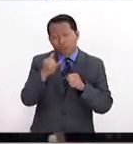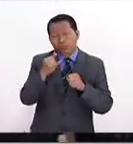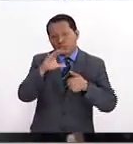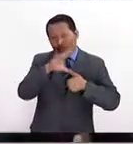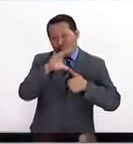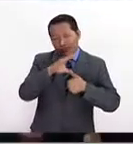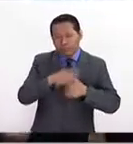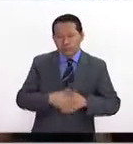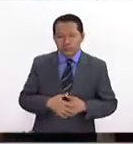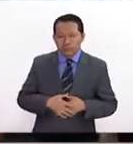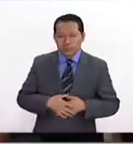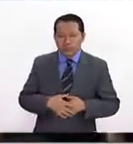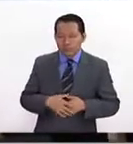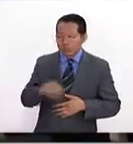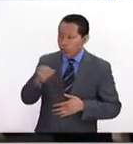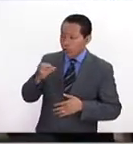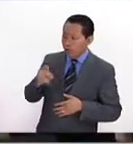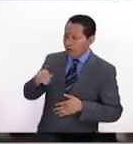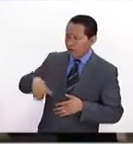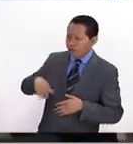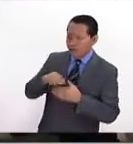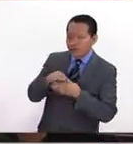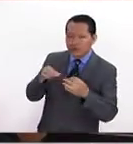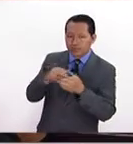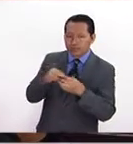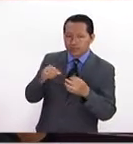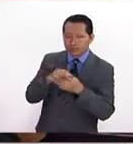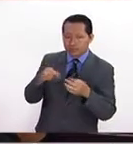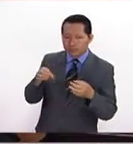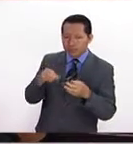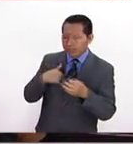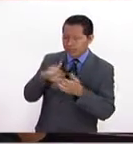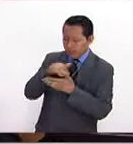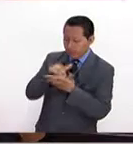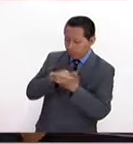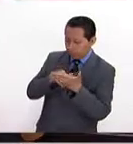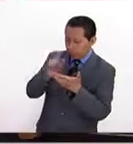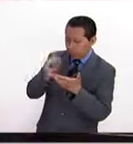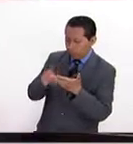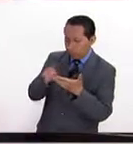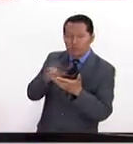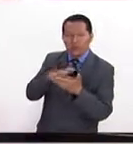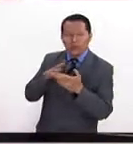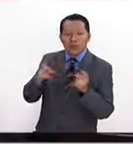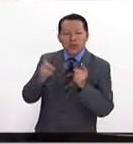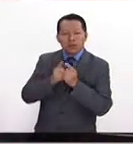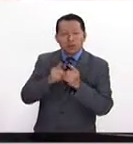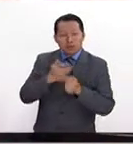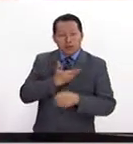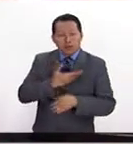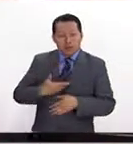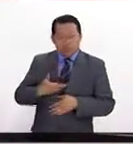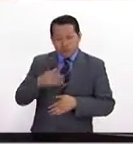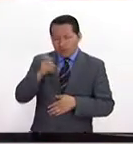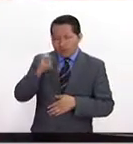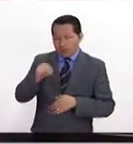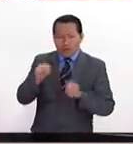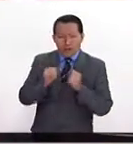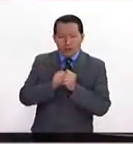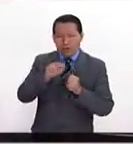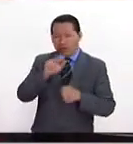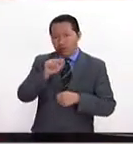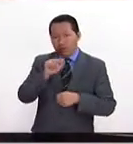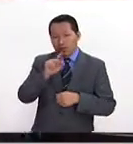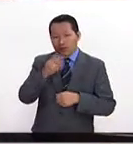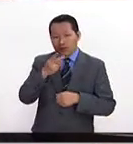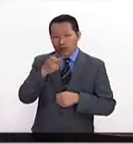Norte. Claro. Omar, hace unos instantes estaba yo leyendo la nota de este encuentro que tuvo el presidente Peña con Vladimir Putin.